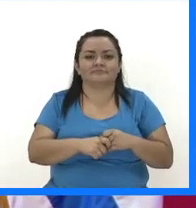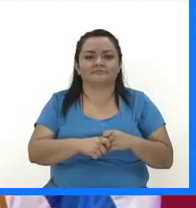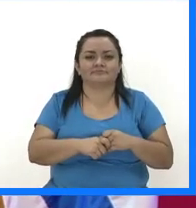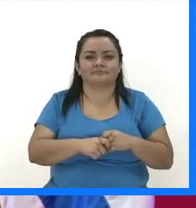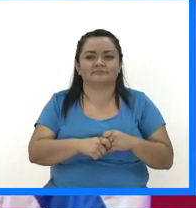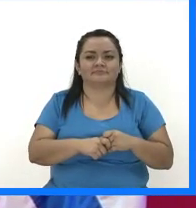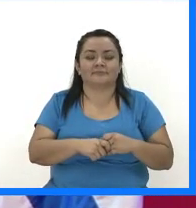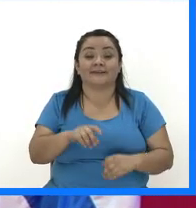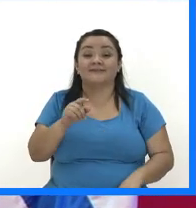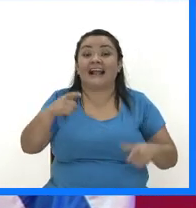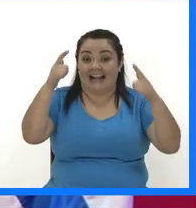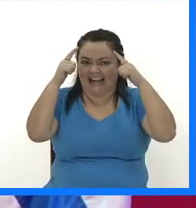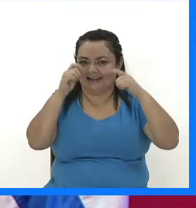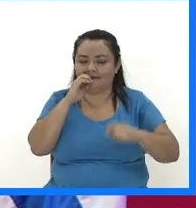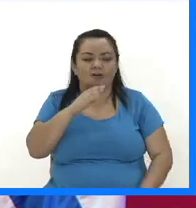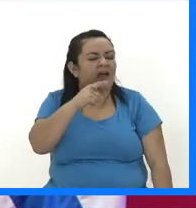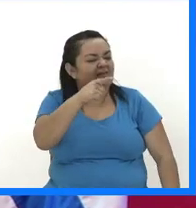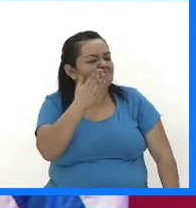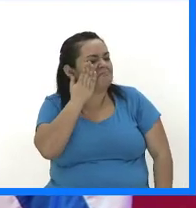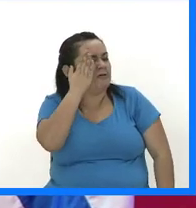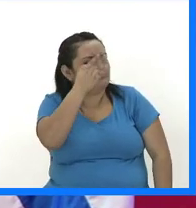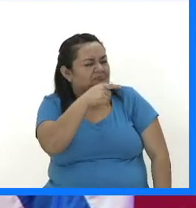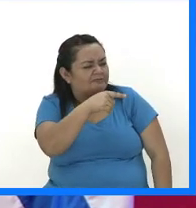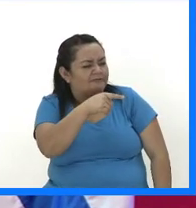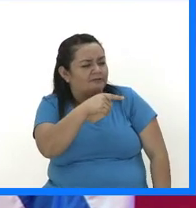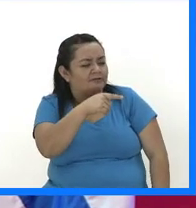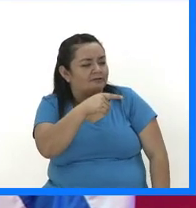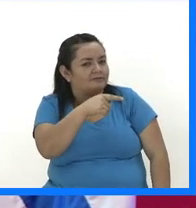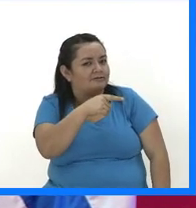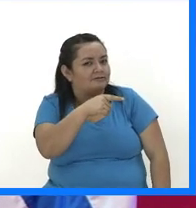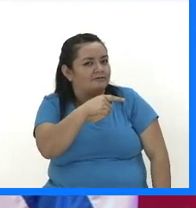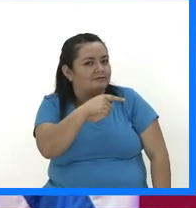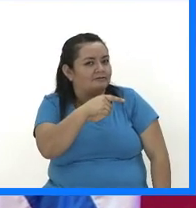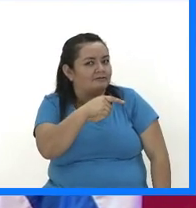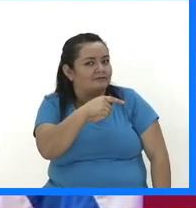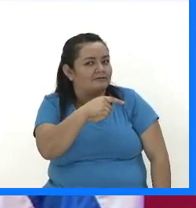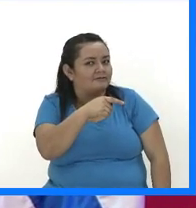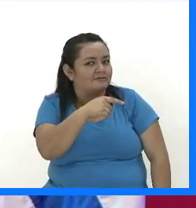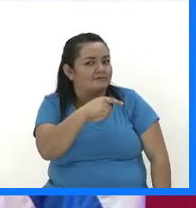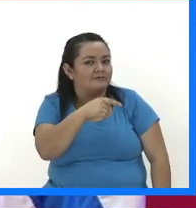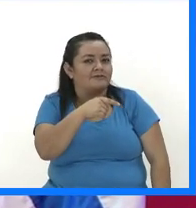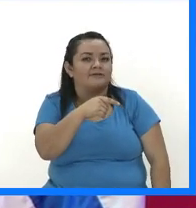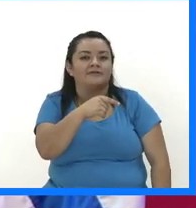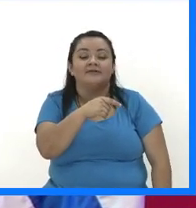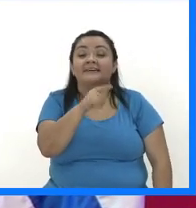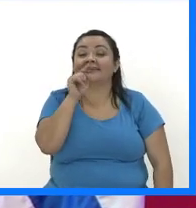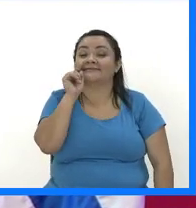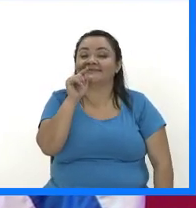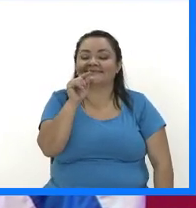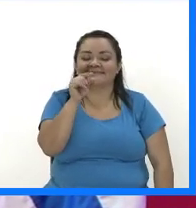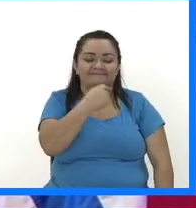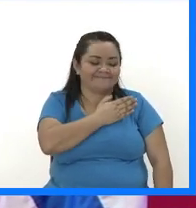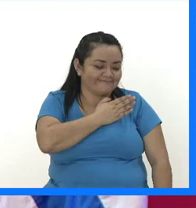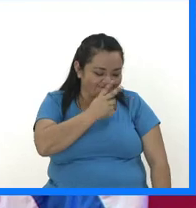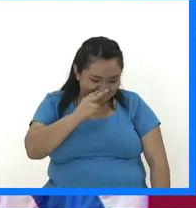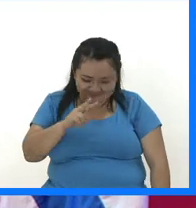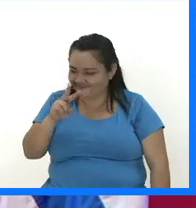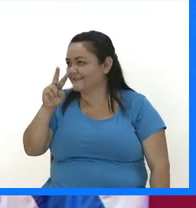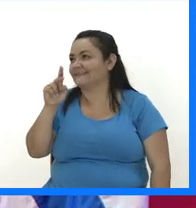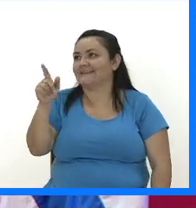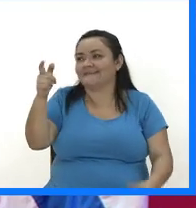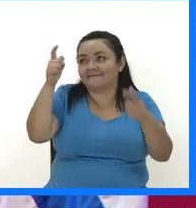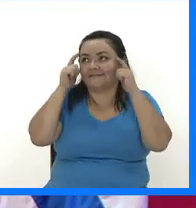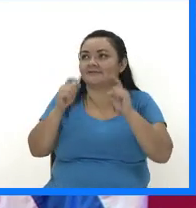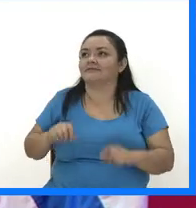hoy el profeta adiós y se voltea sin negar su cargo que le podía costar la vida